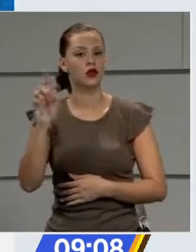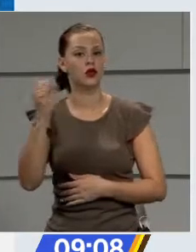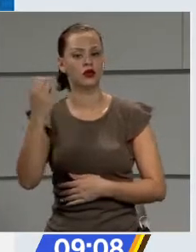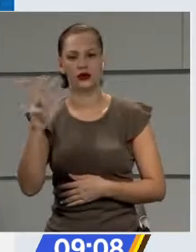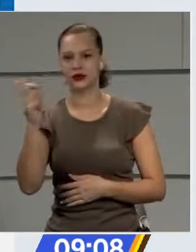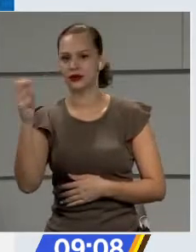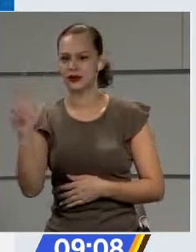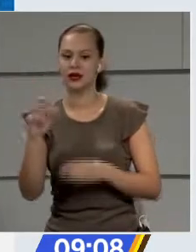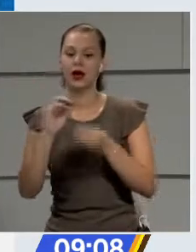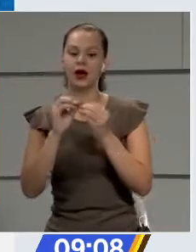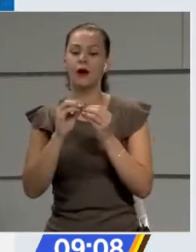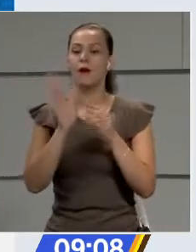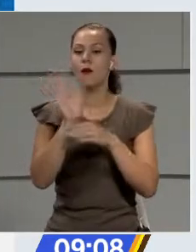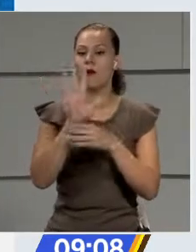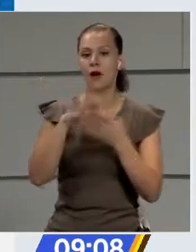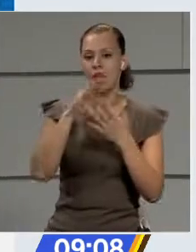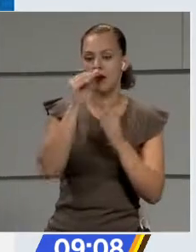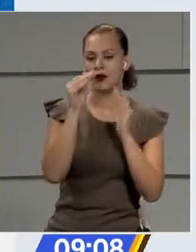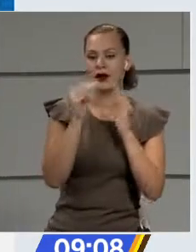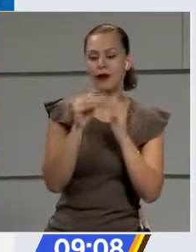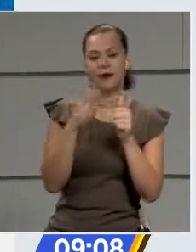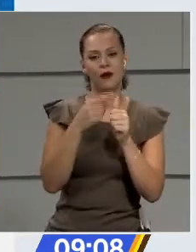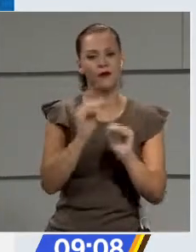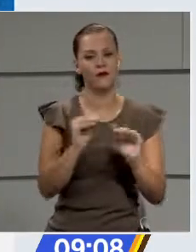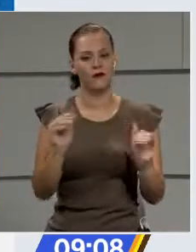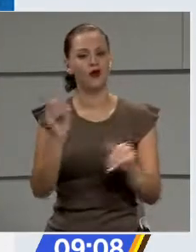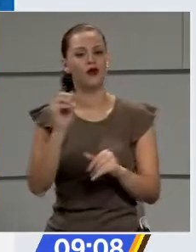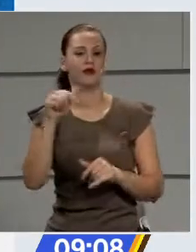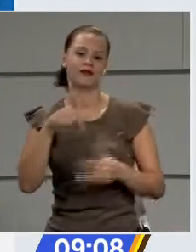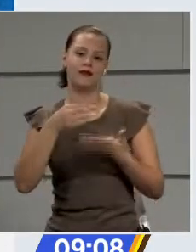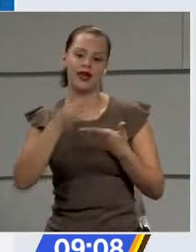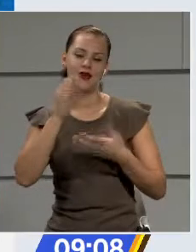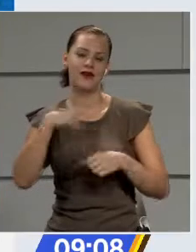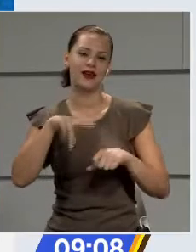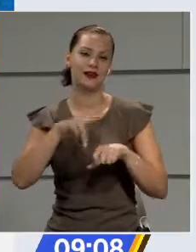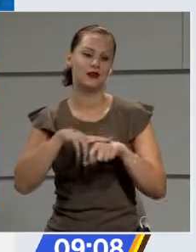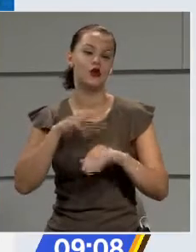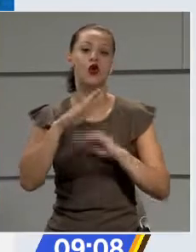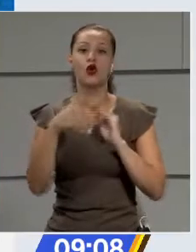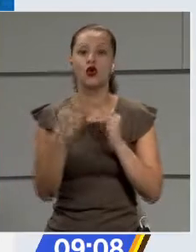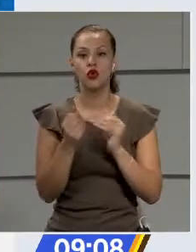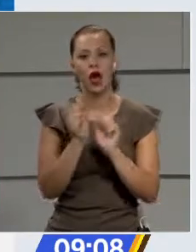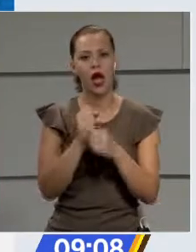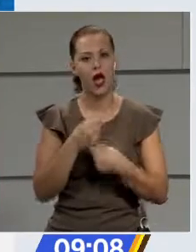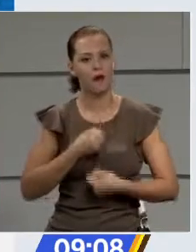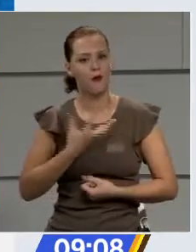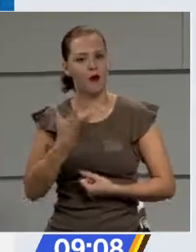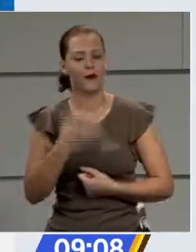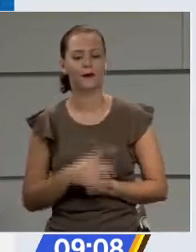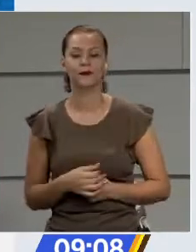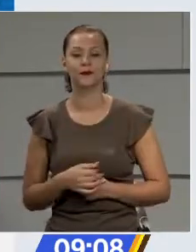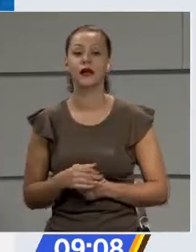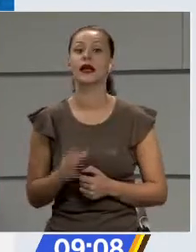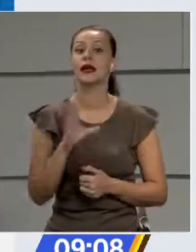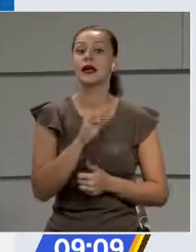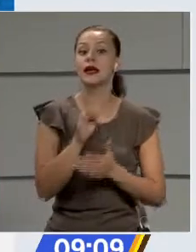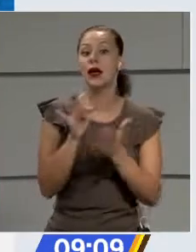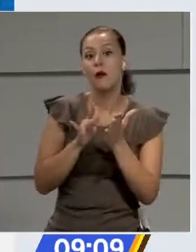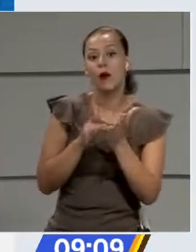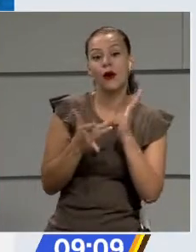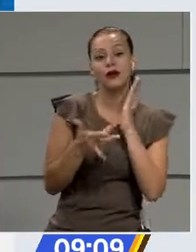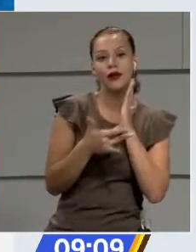8751-1313 al programa Aprendo en Casa de Primera Infancia en Café Nacional. Todos a crear poemas. Y aprovechando la